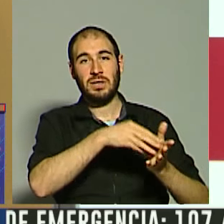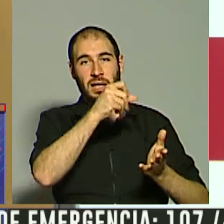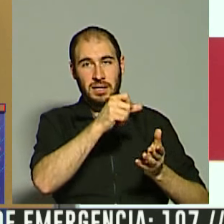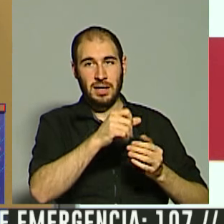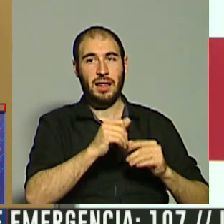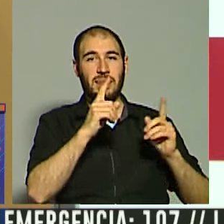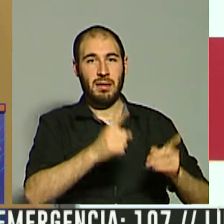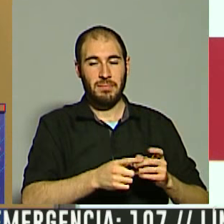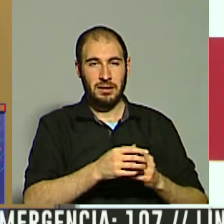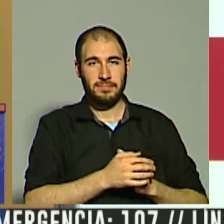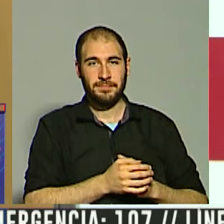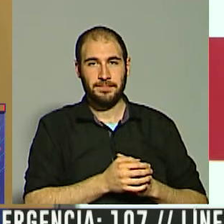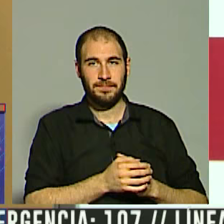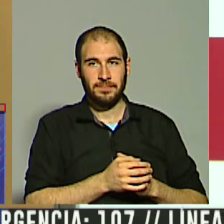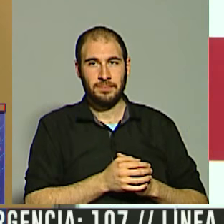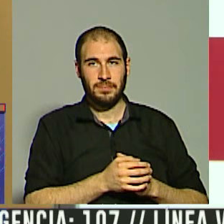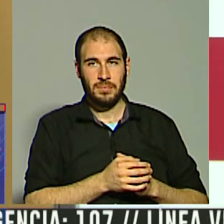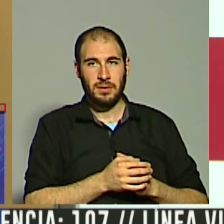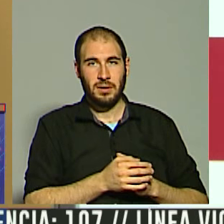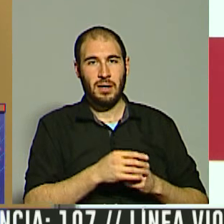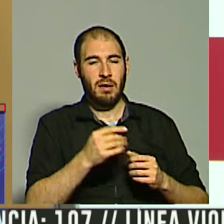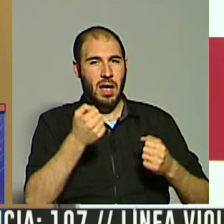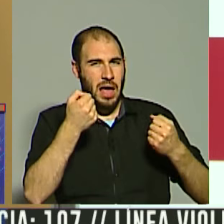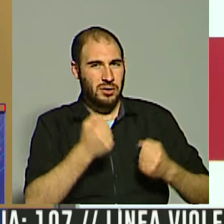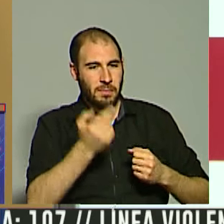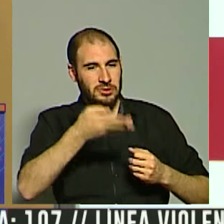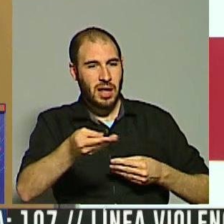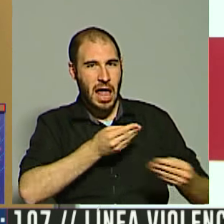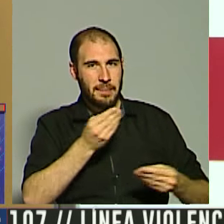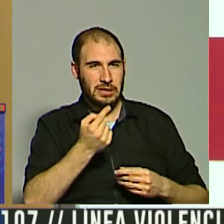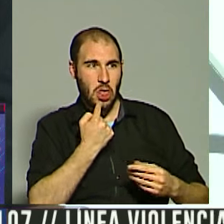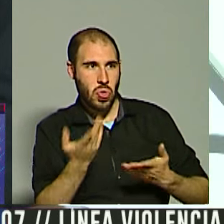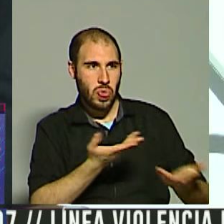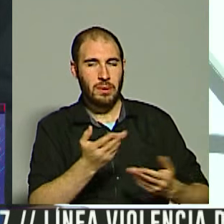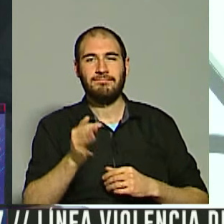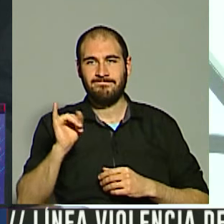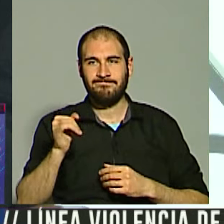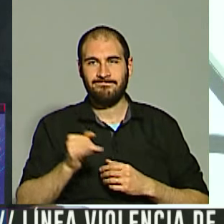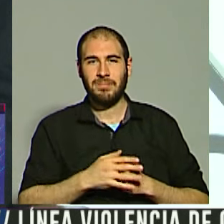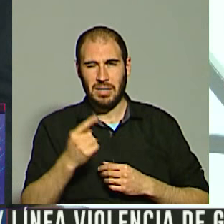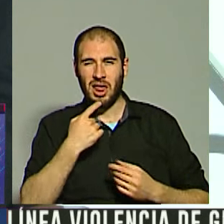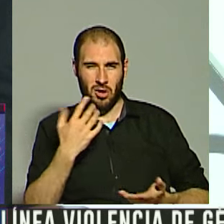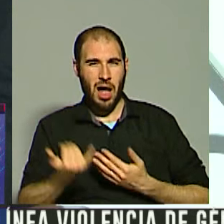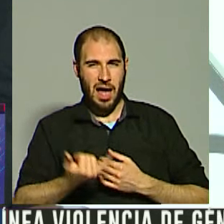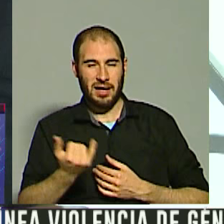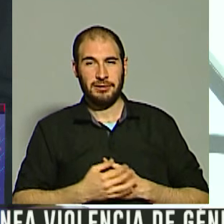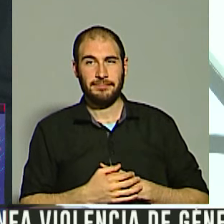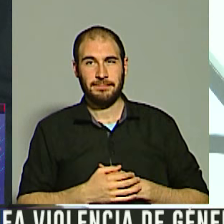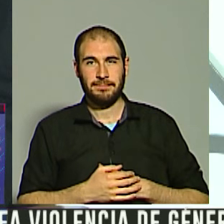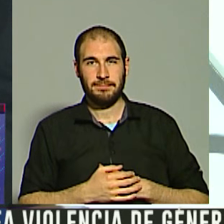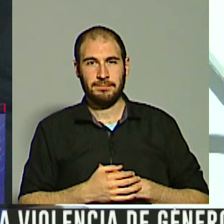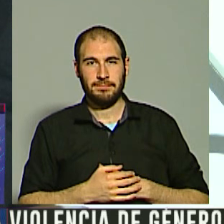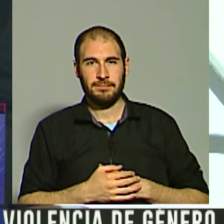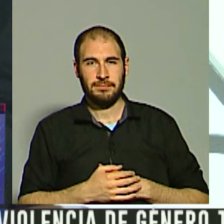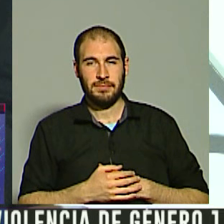incluso hasta una actitud que tienen los empresarios sumamente especulativa. Sí, hay algo de especulación y